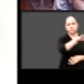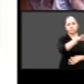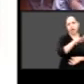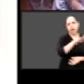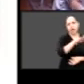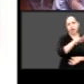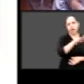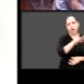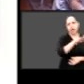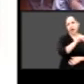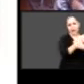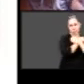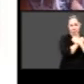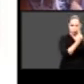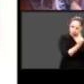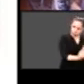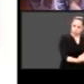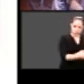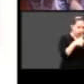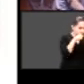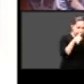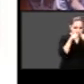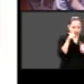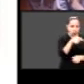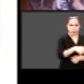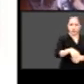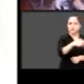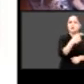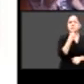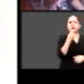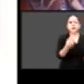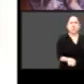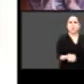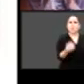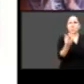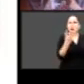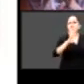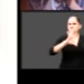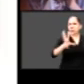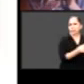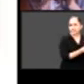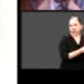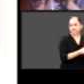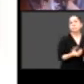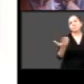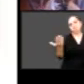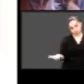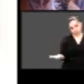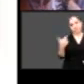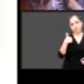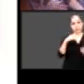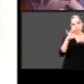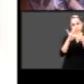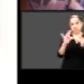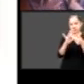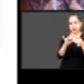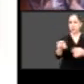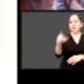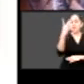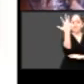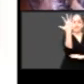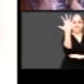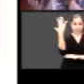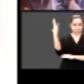México y yo quiero resaltar que a diferencia del preescolar que inicia a los tres años y que todos los